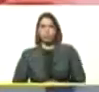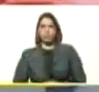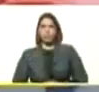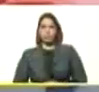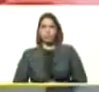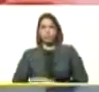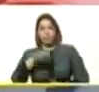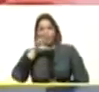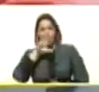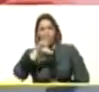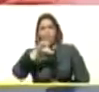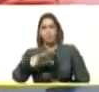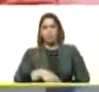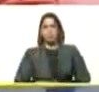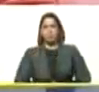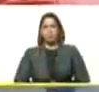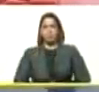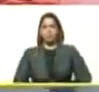trabajadoras de la patria.